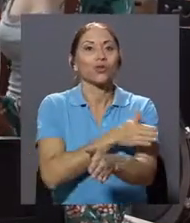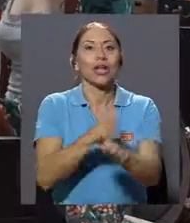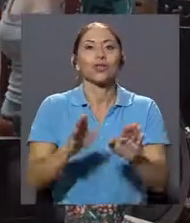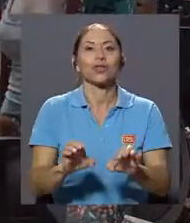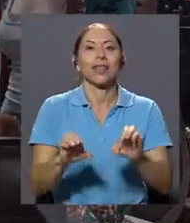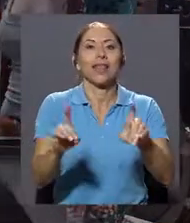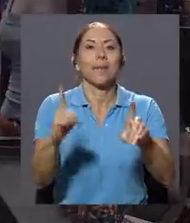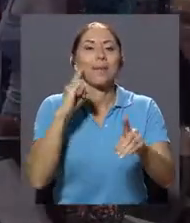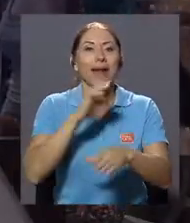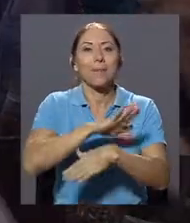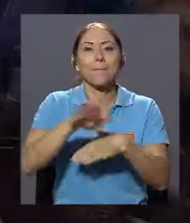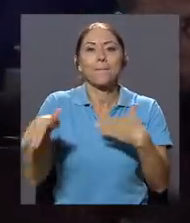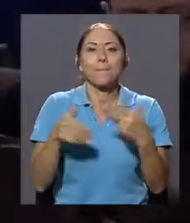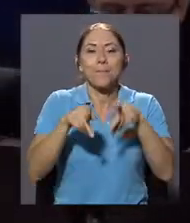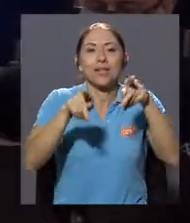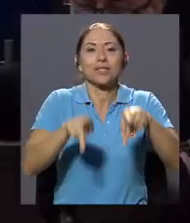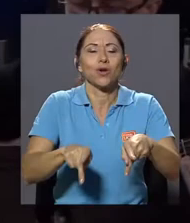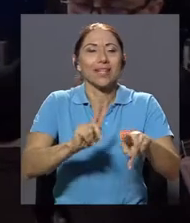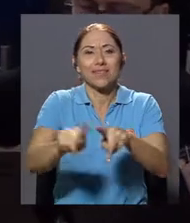las edades.